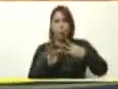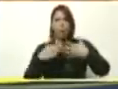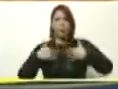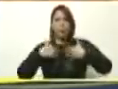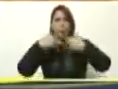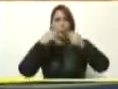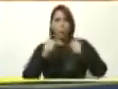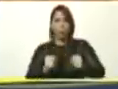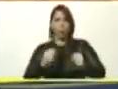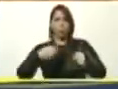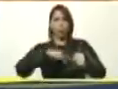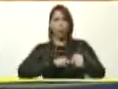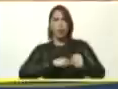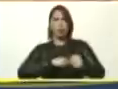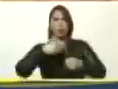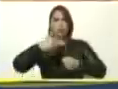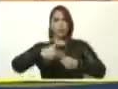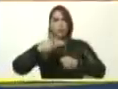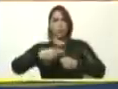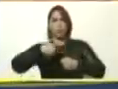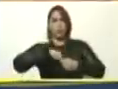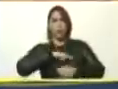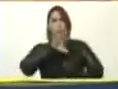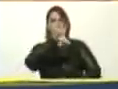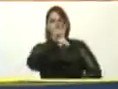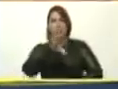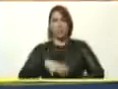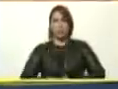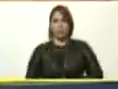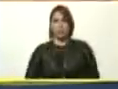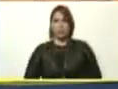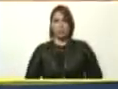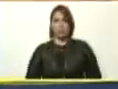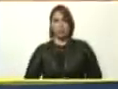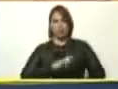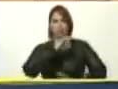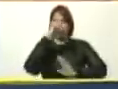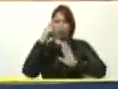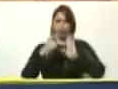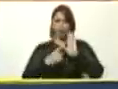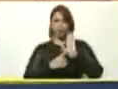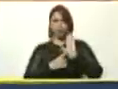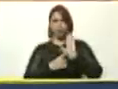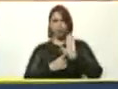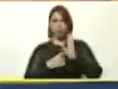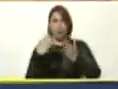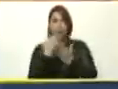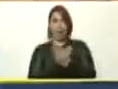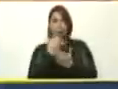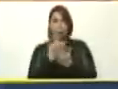de nuestros complejos refinadores en el país y en general de la economía nacional.